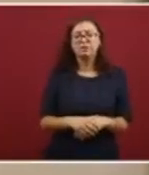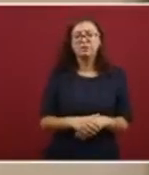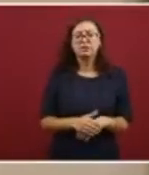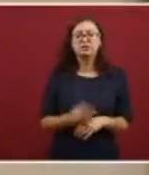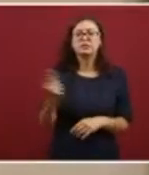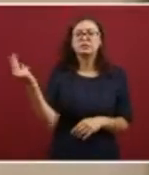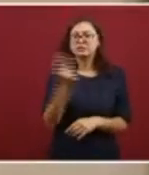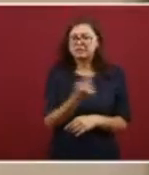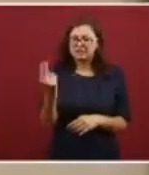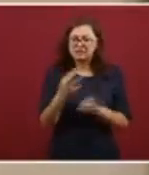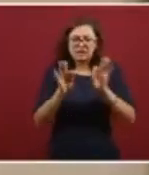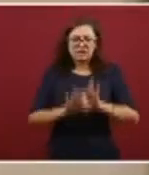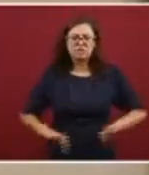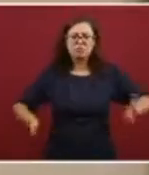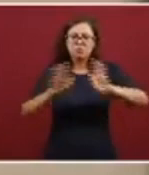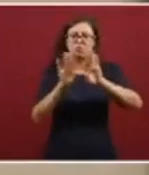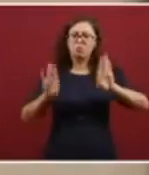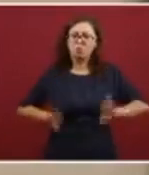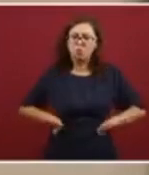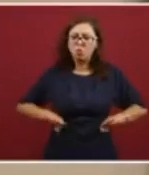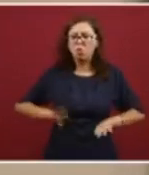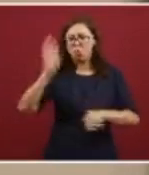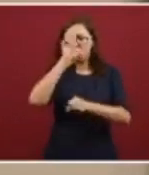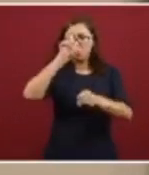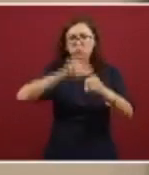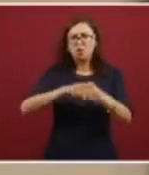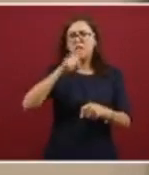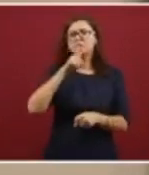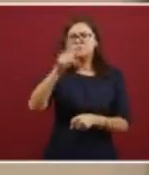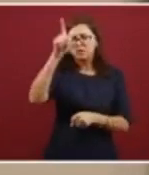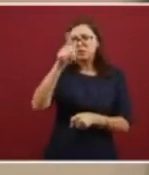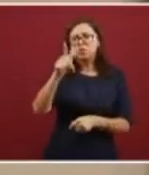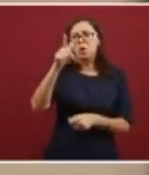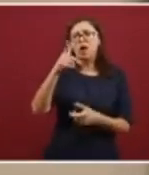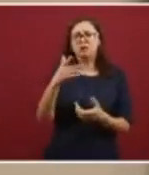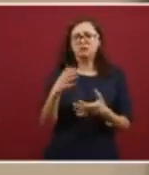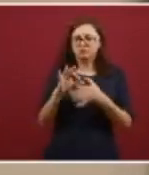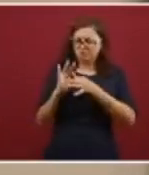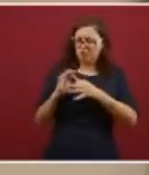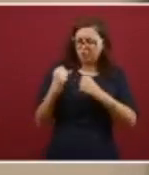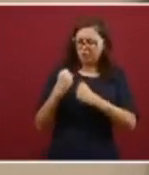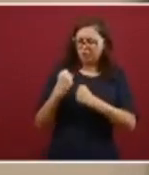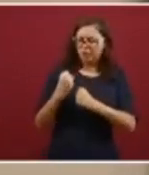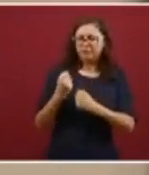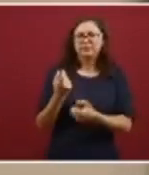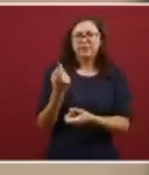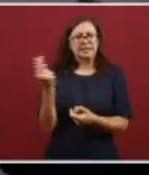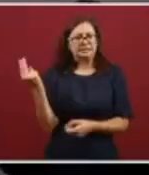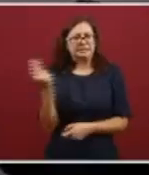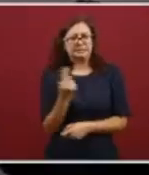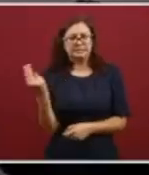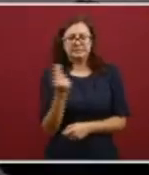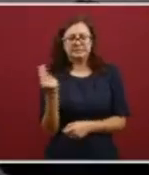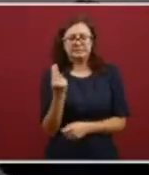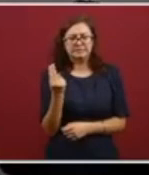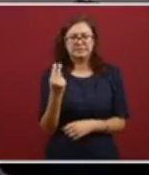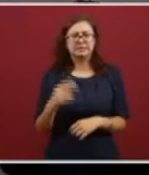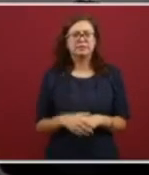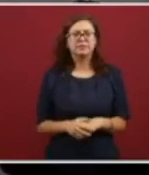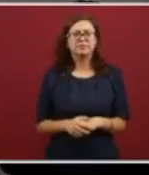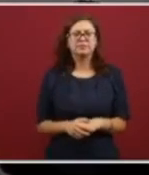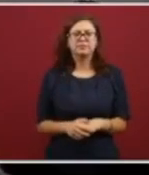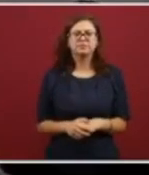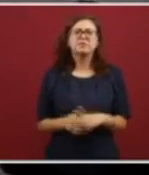valores morales, culturales y espirituales. Es diferente cuando las propias personas eligen cómo